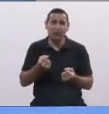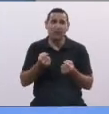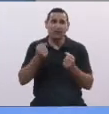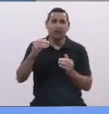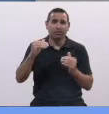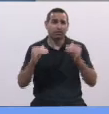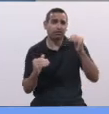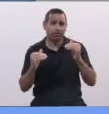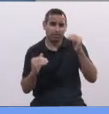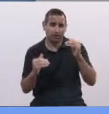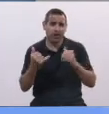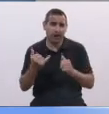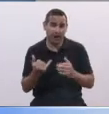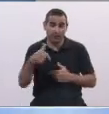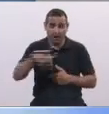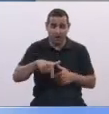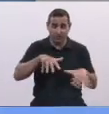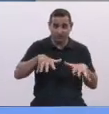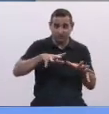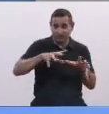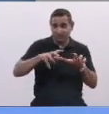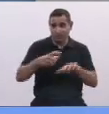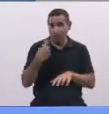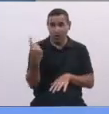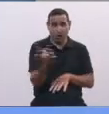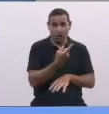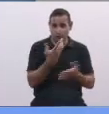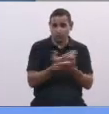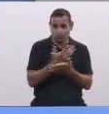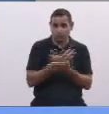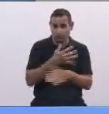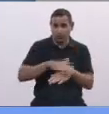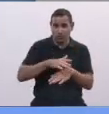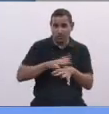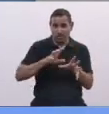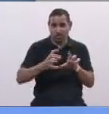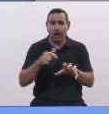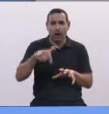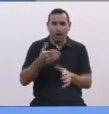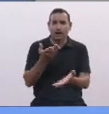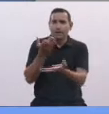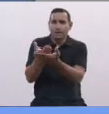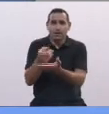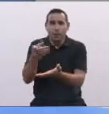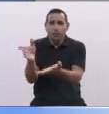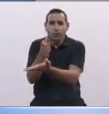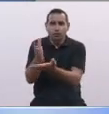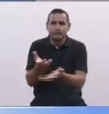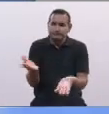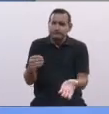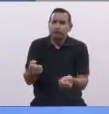desigual. Ante la crisis que nos afecta a todos, le pedimos más esfuerzo a los que